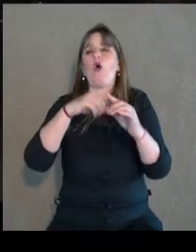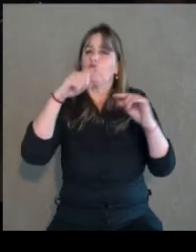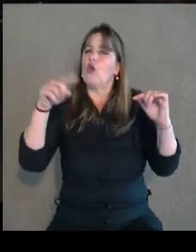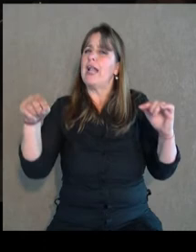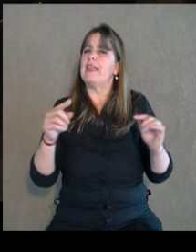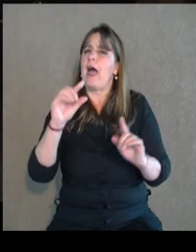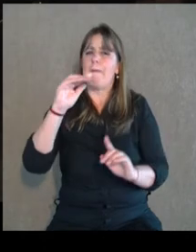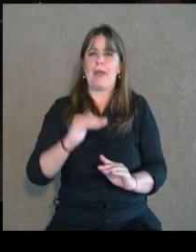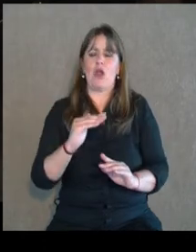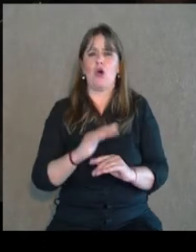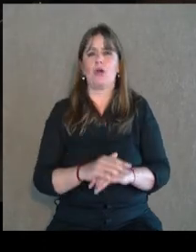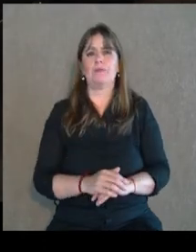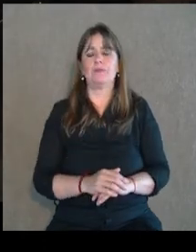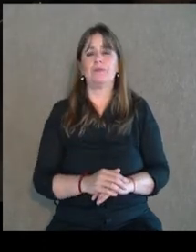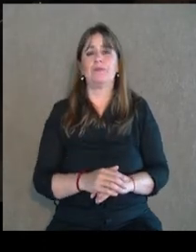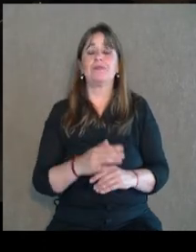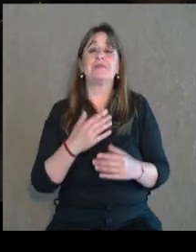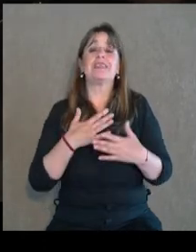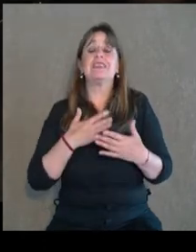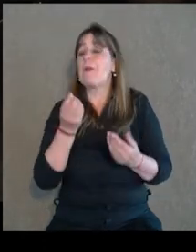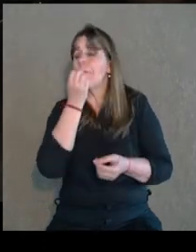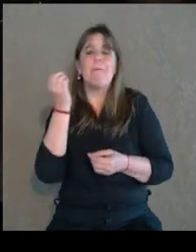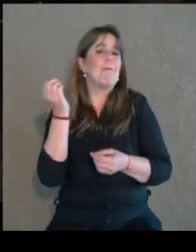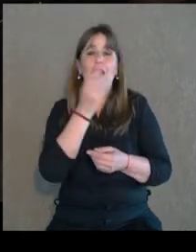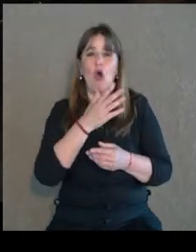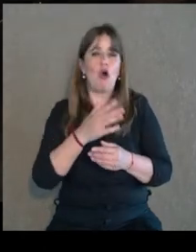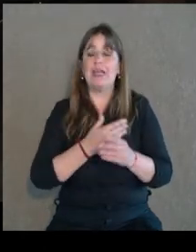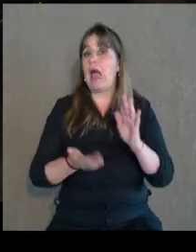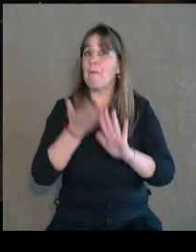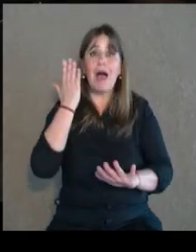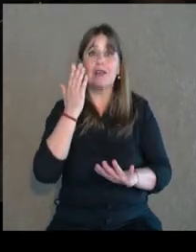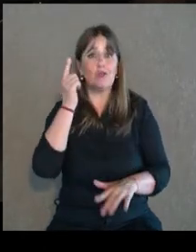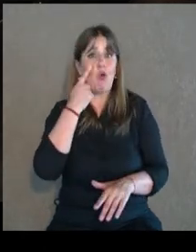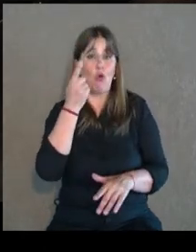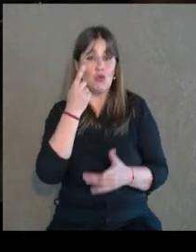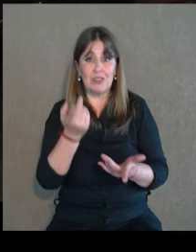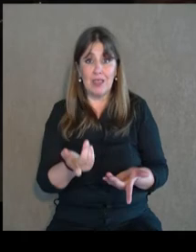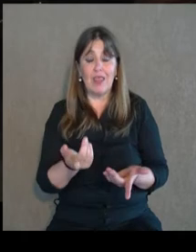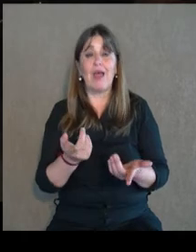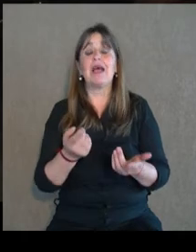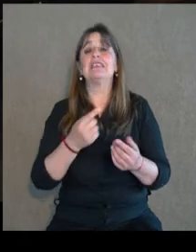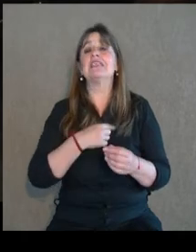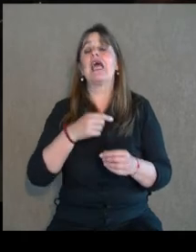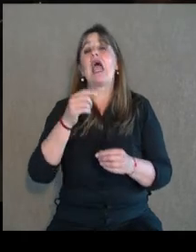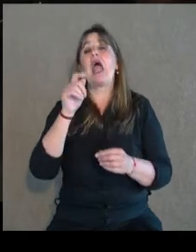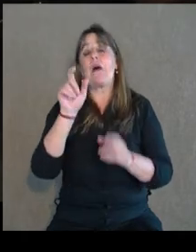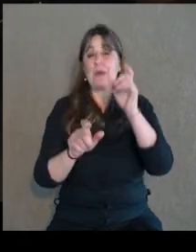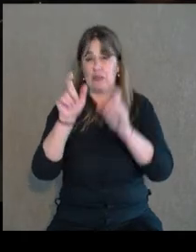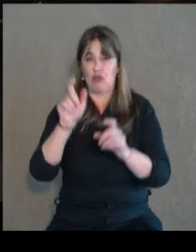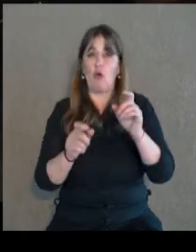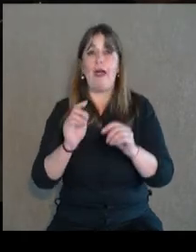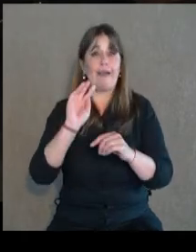algo más no es una de las más conocidas yo creo que es la más conocida de sus sinfonías y que seguramente el público que venga la